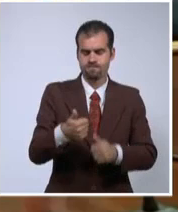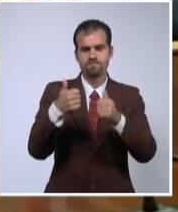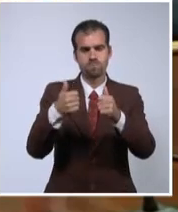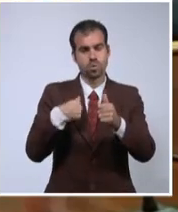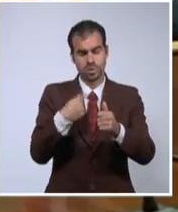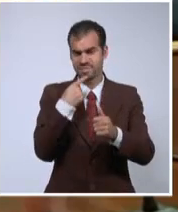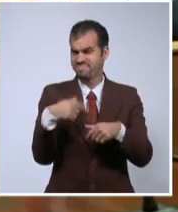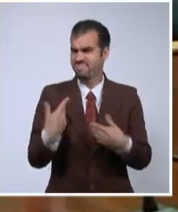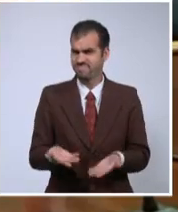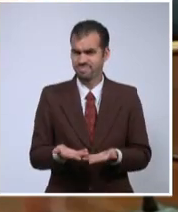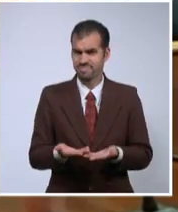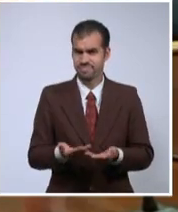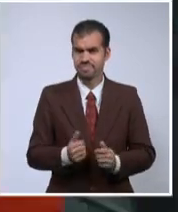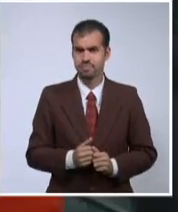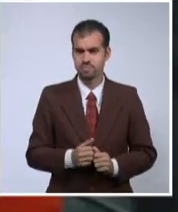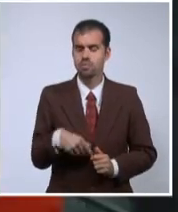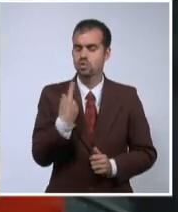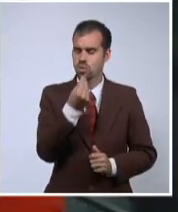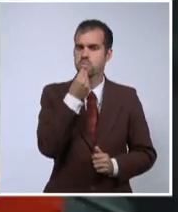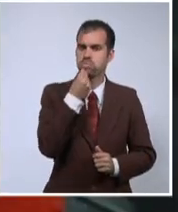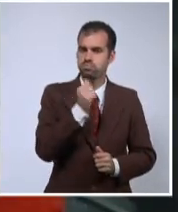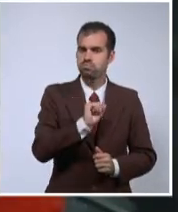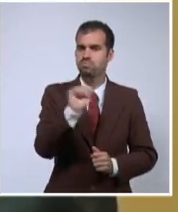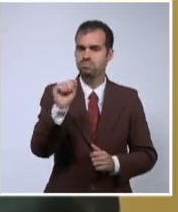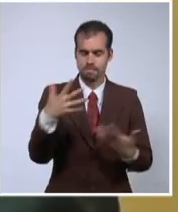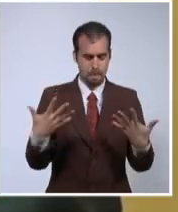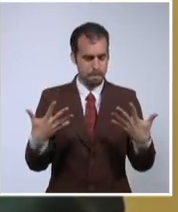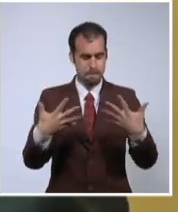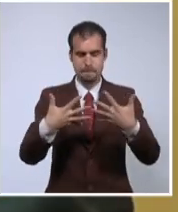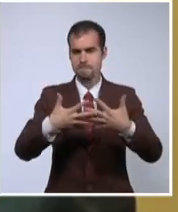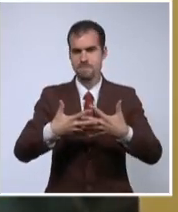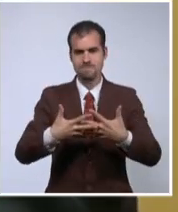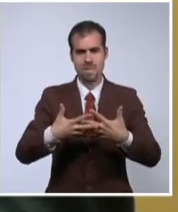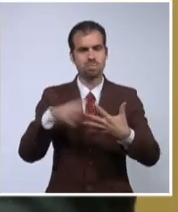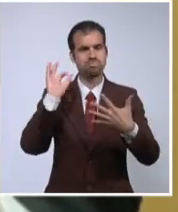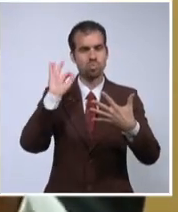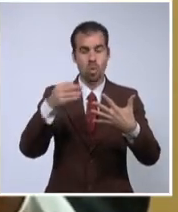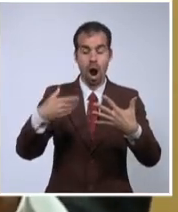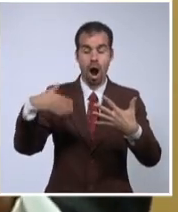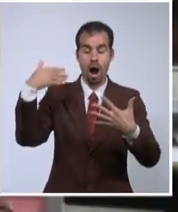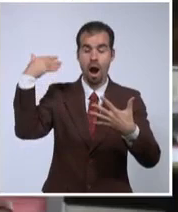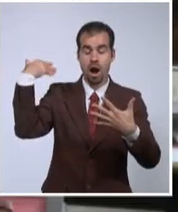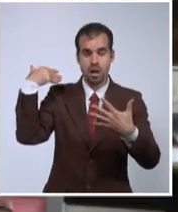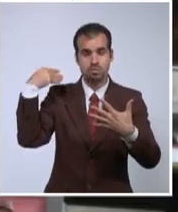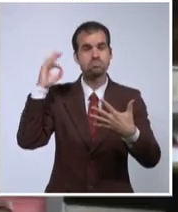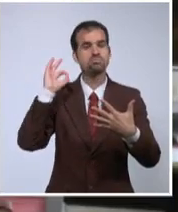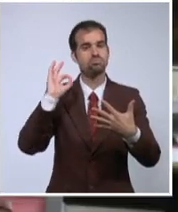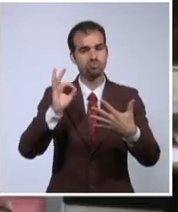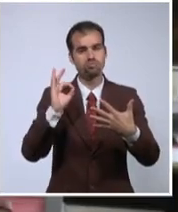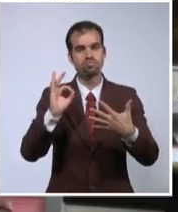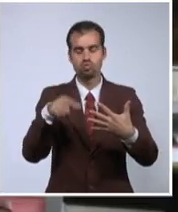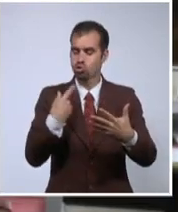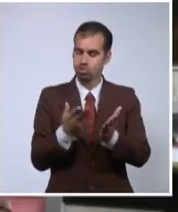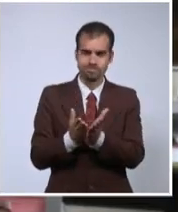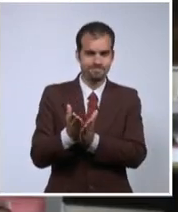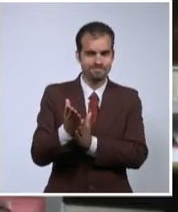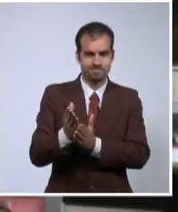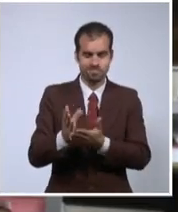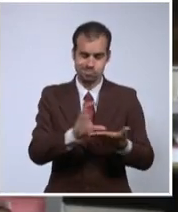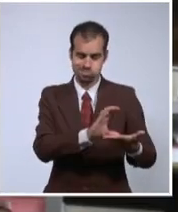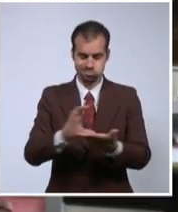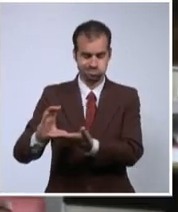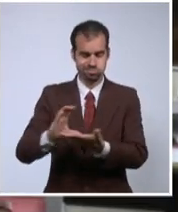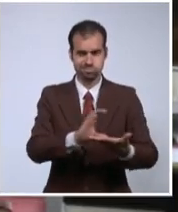constatar que hemos logrado preservar el legado de los grandes predecesores y continuar la colaboración